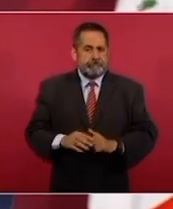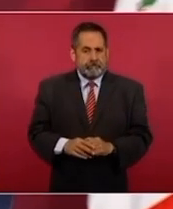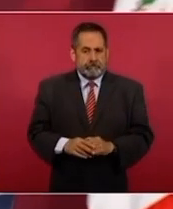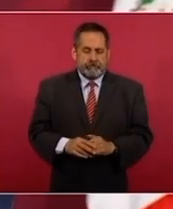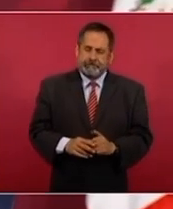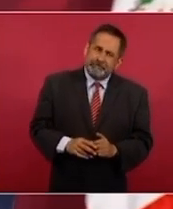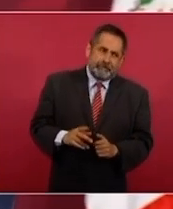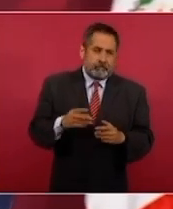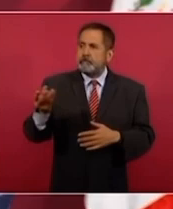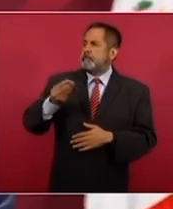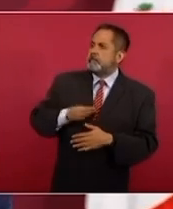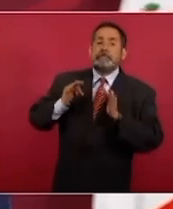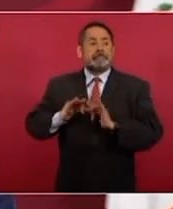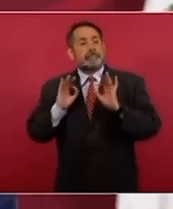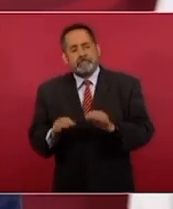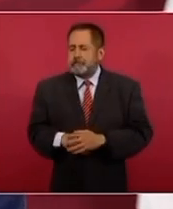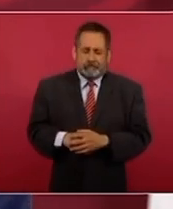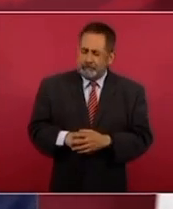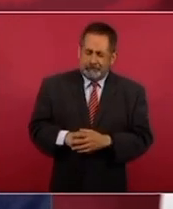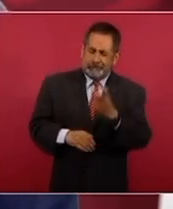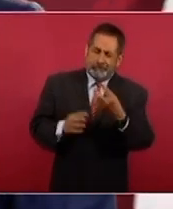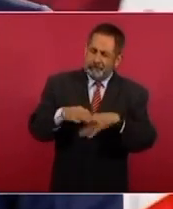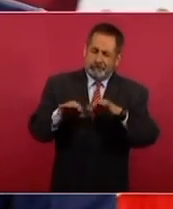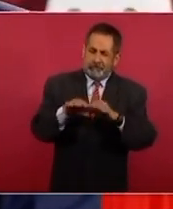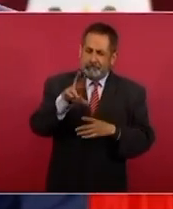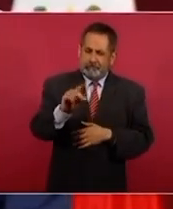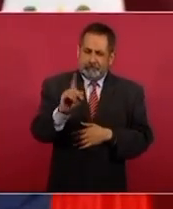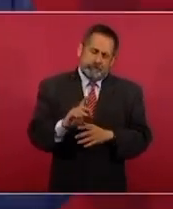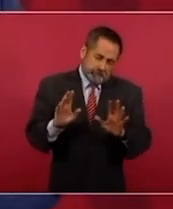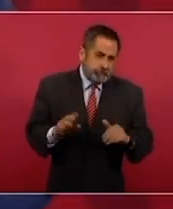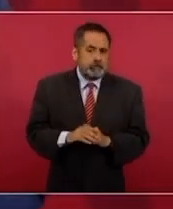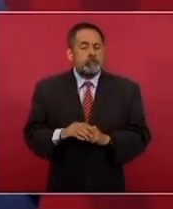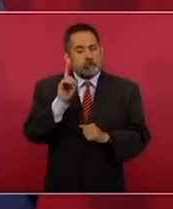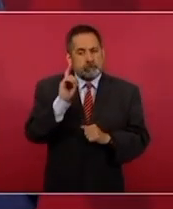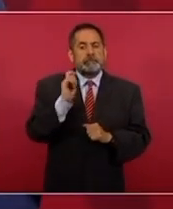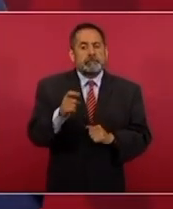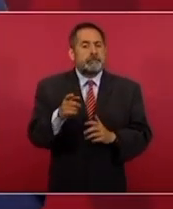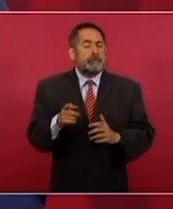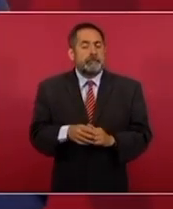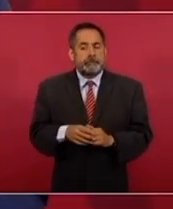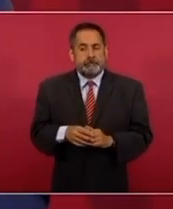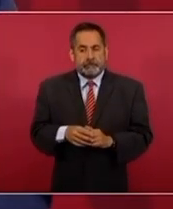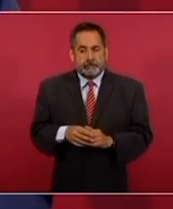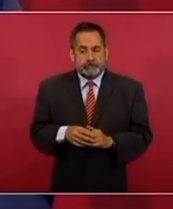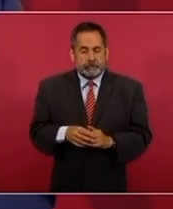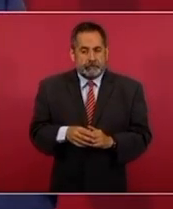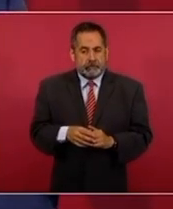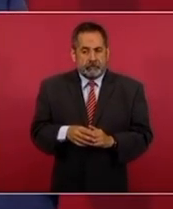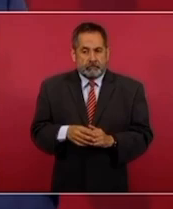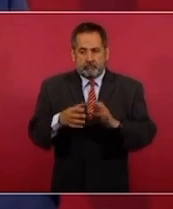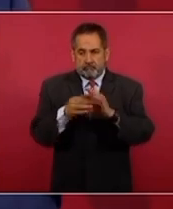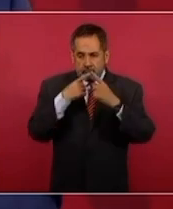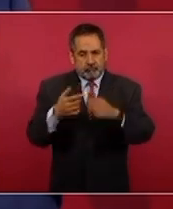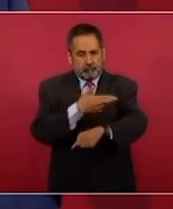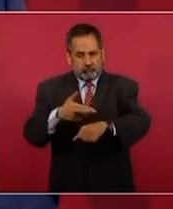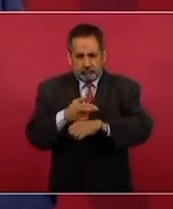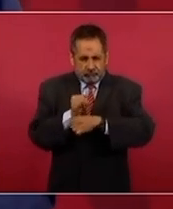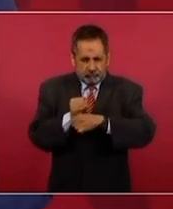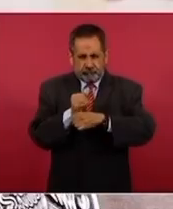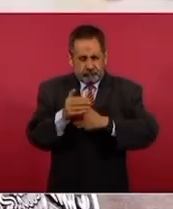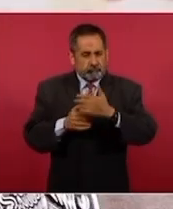que no es repito lo más importante y que sé hizo la investigación